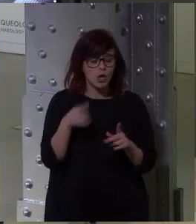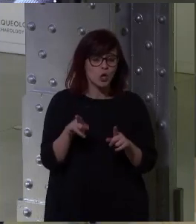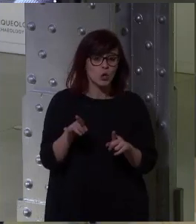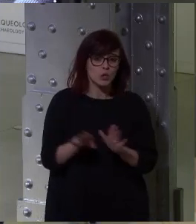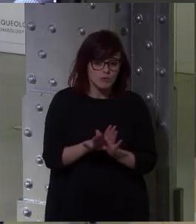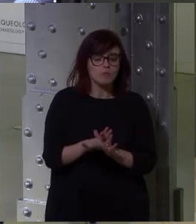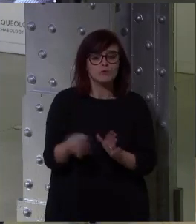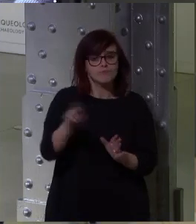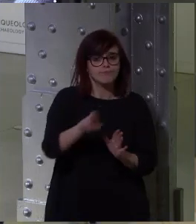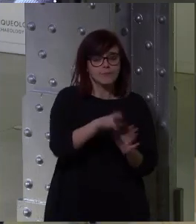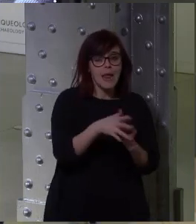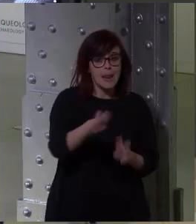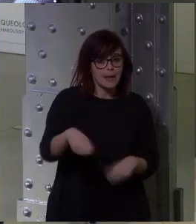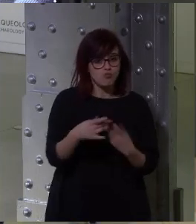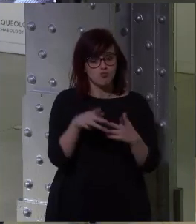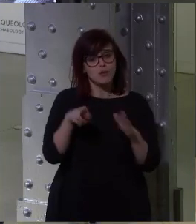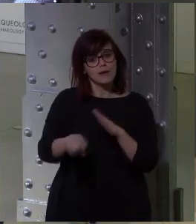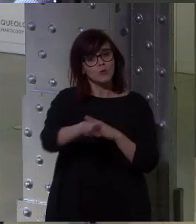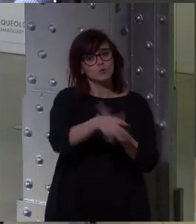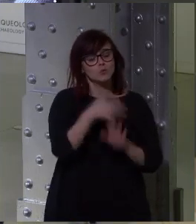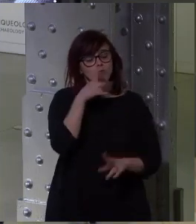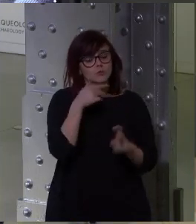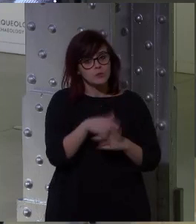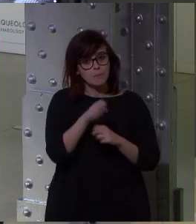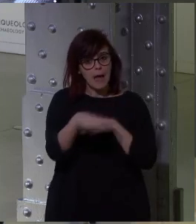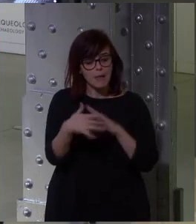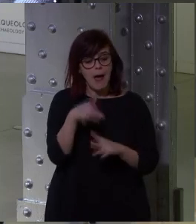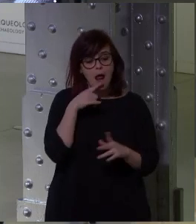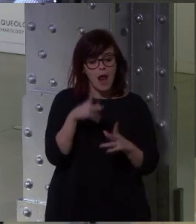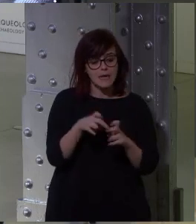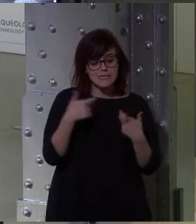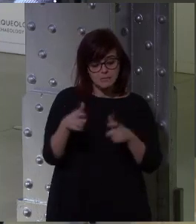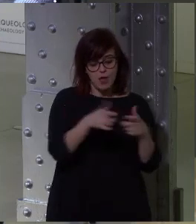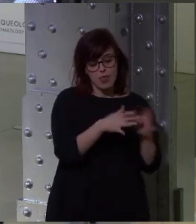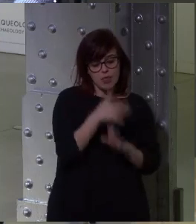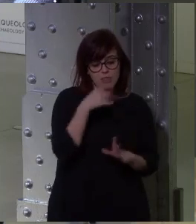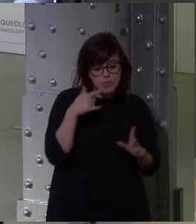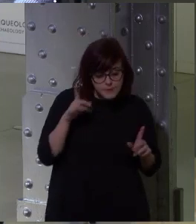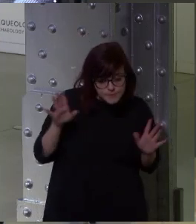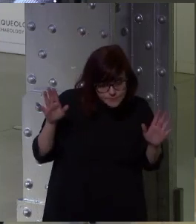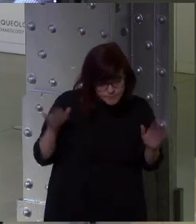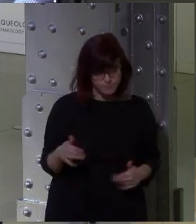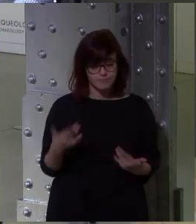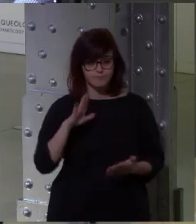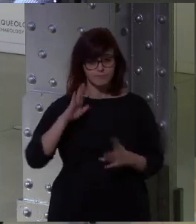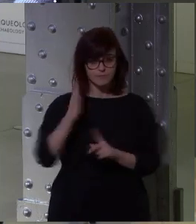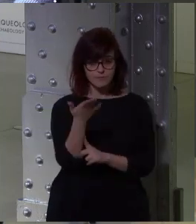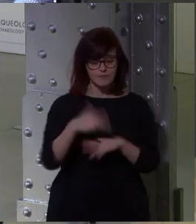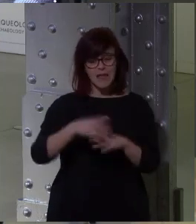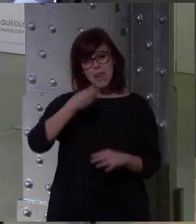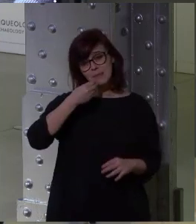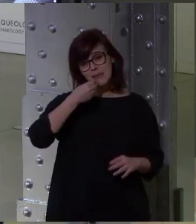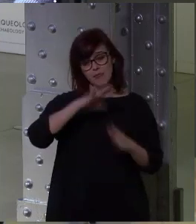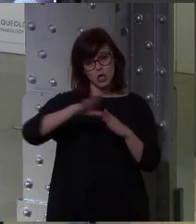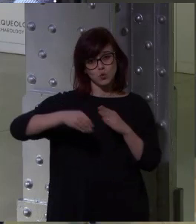seguimos utilizando recursos marinos para seguir alimentando estas especies. Aparte de esto, la